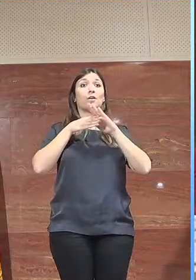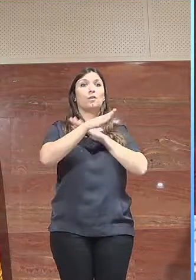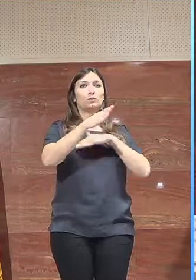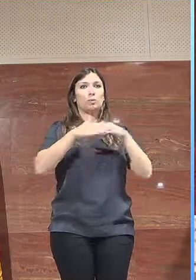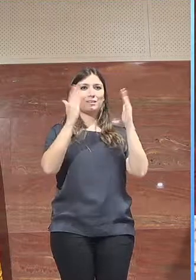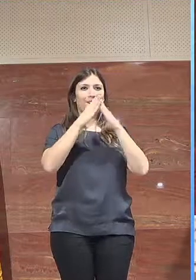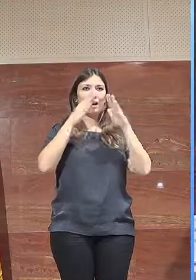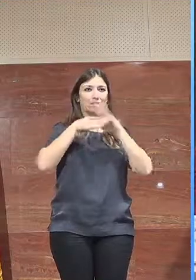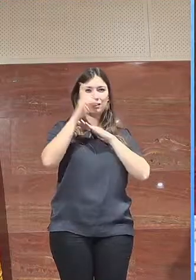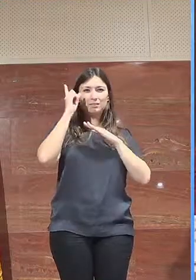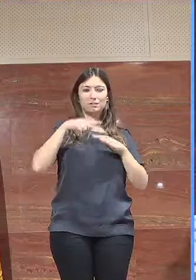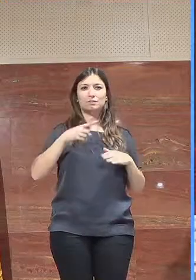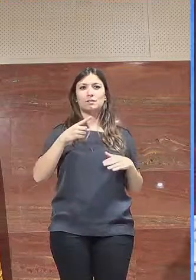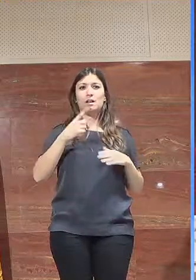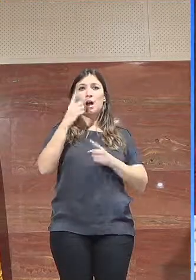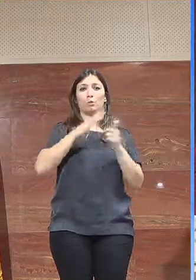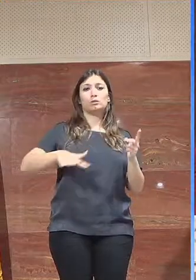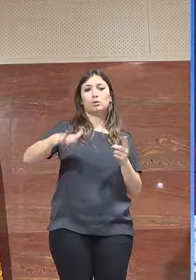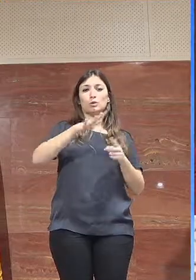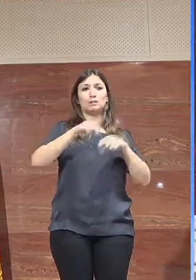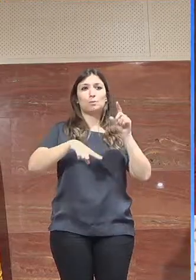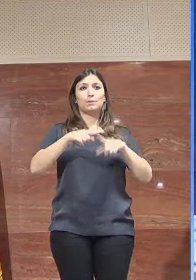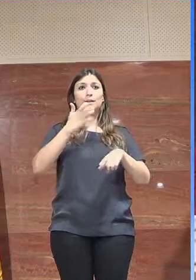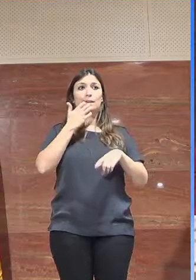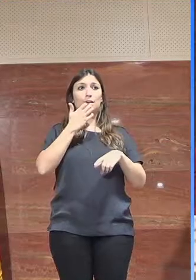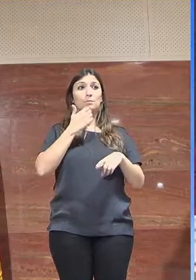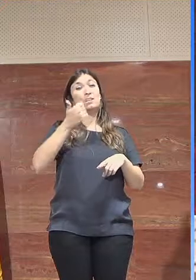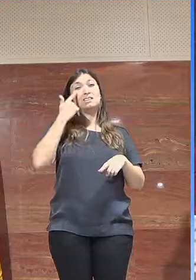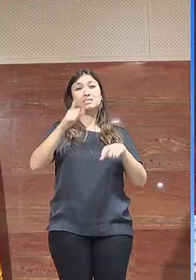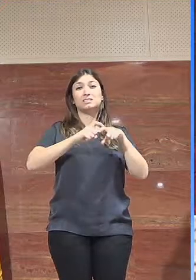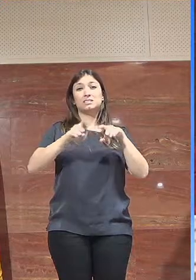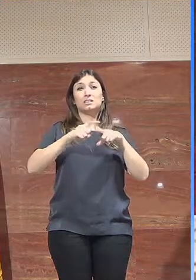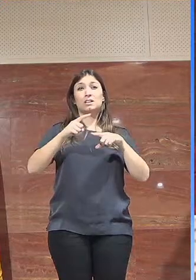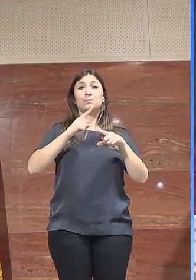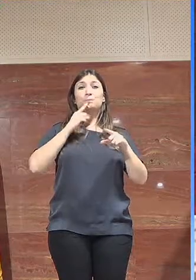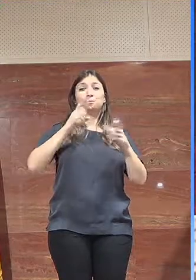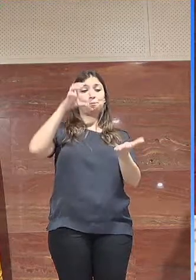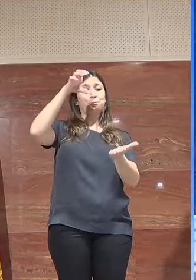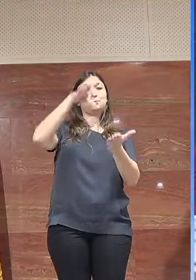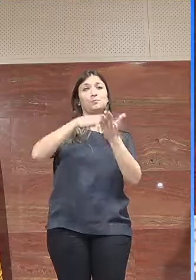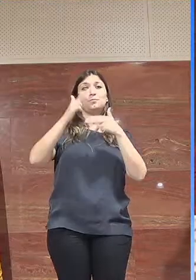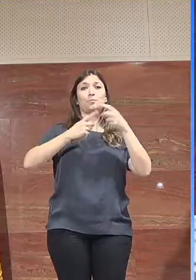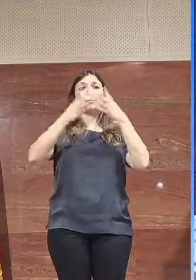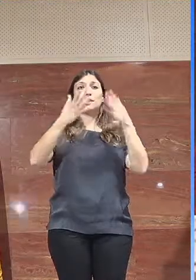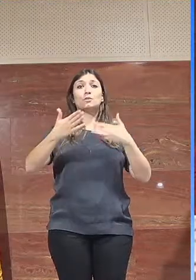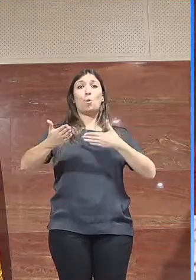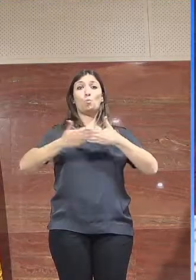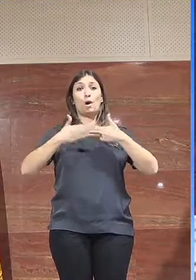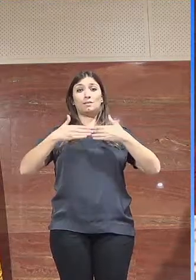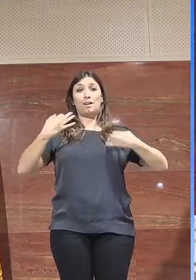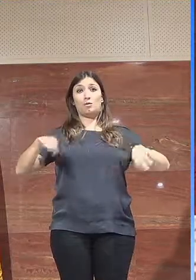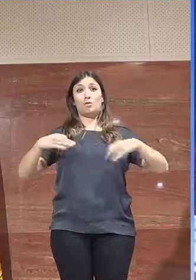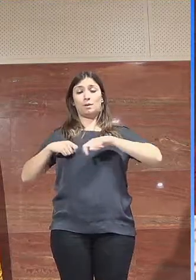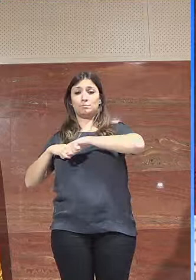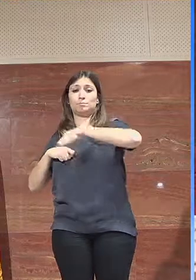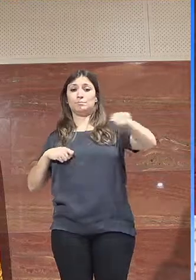vivienda, esos espacios que hay en algunas situaciones entre, bueno, sobre todo viviendas en urbanizaciones, entre una puerta de acceso a una zona jardinada